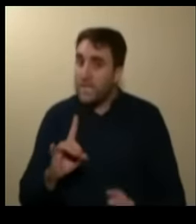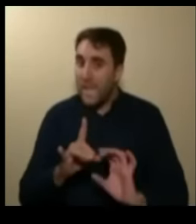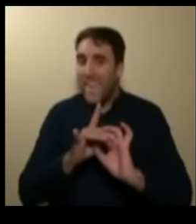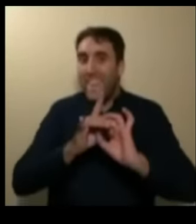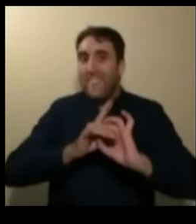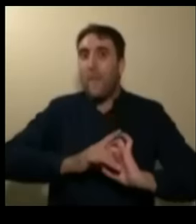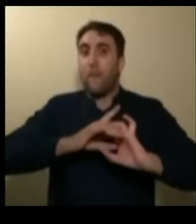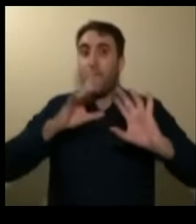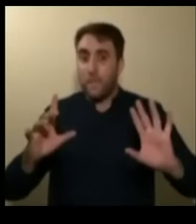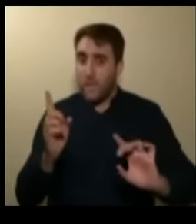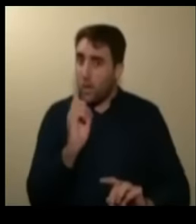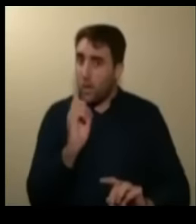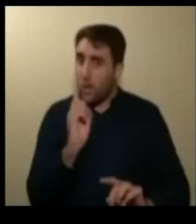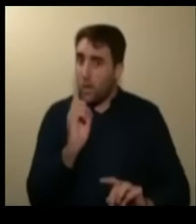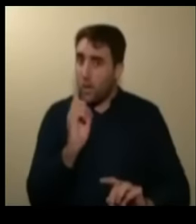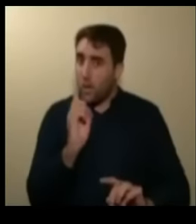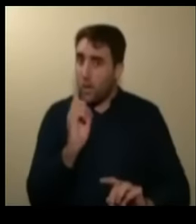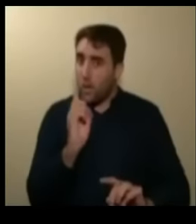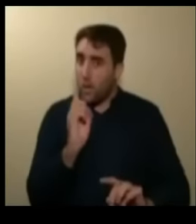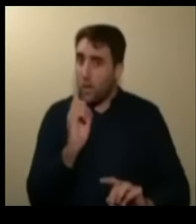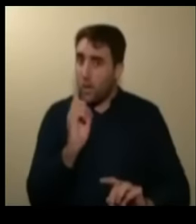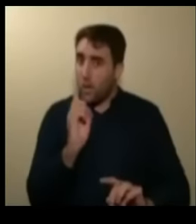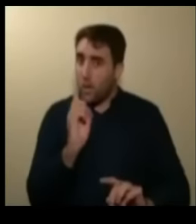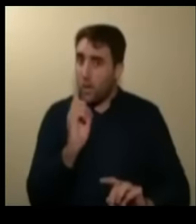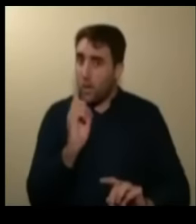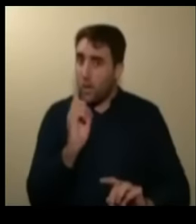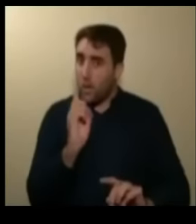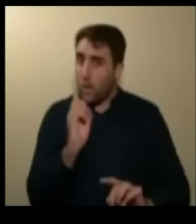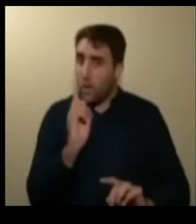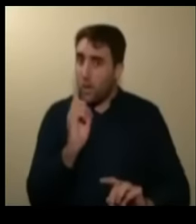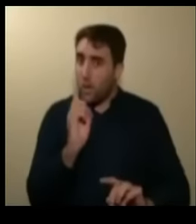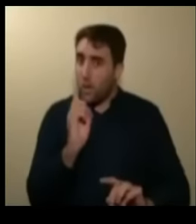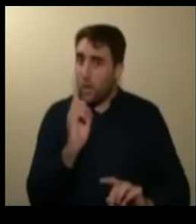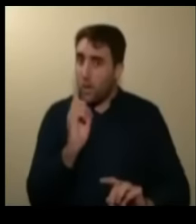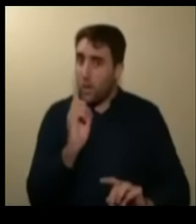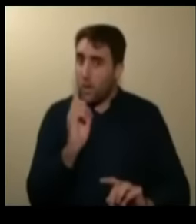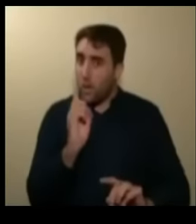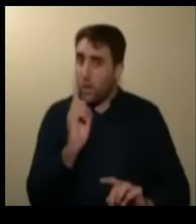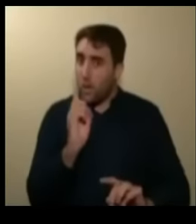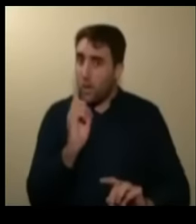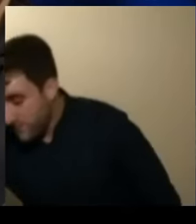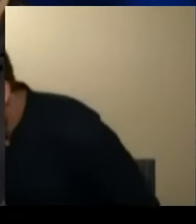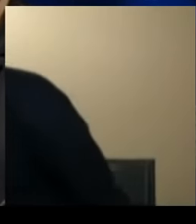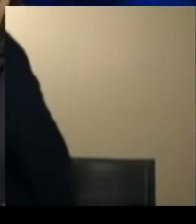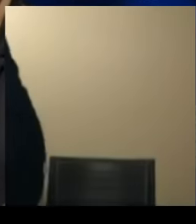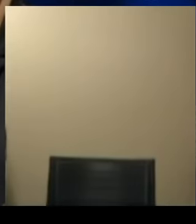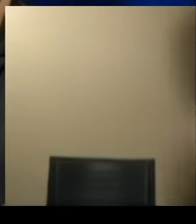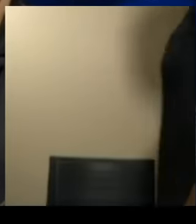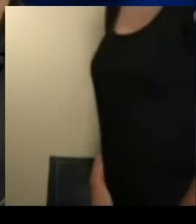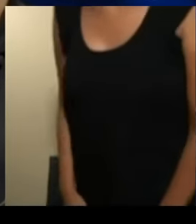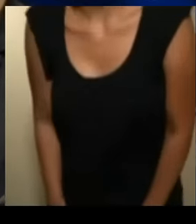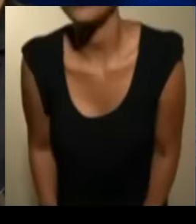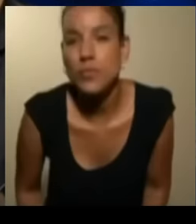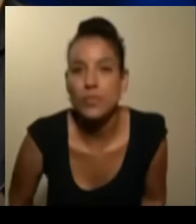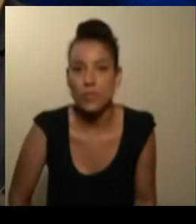y en eso es que estamos trabajando. Muchas gracias, senador Penades. Tiene sus 4 minutos para exponer sobre el tema educación el